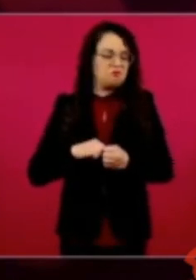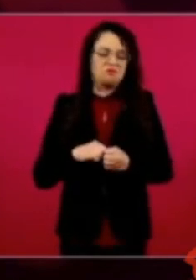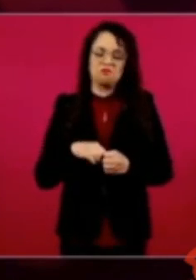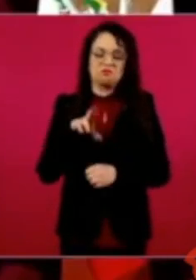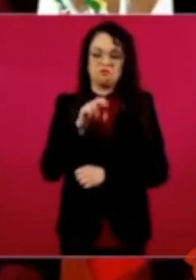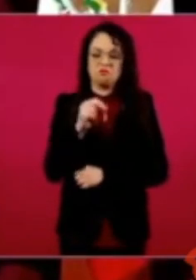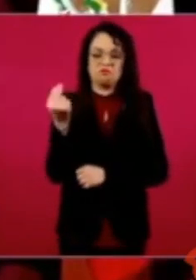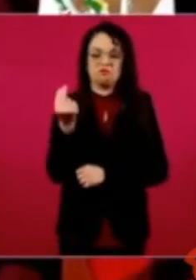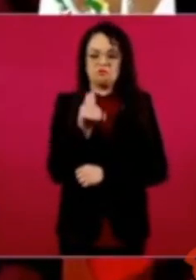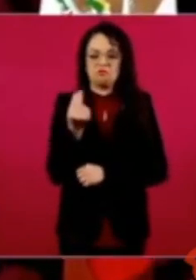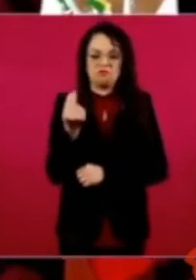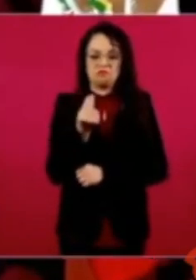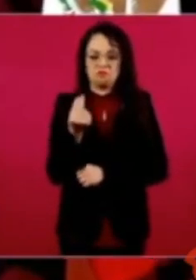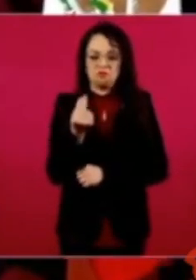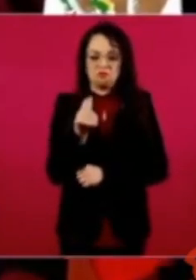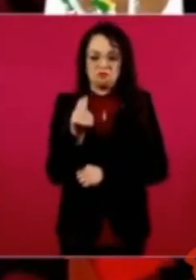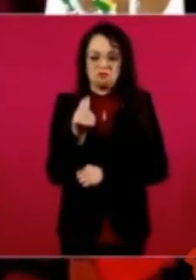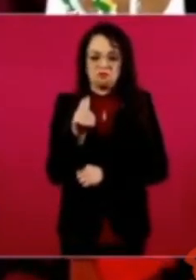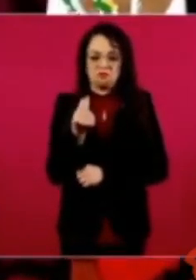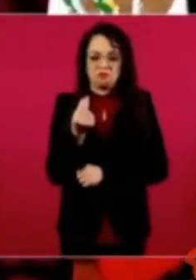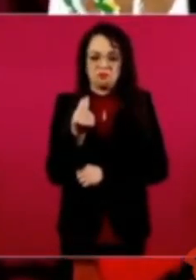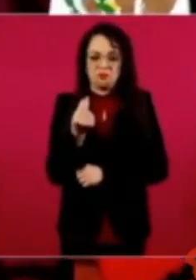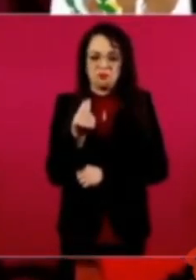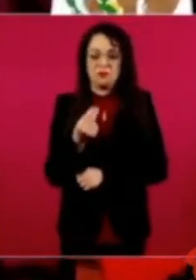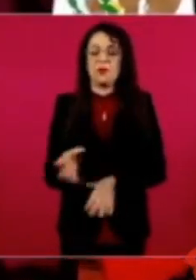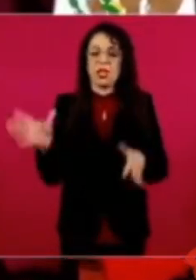ir aclarando por los jóvenes,